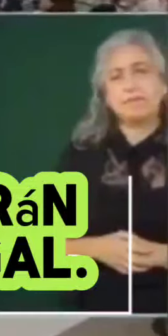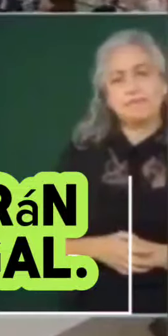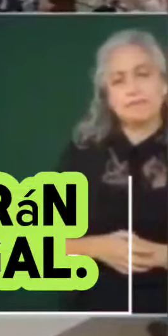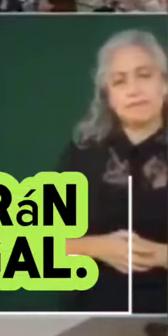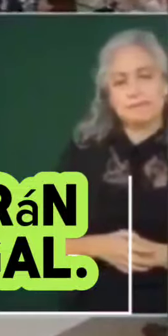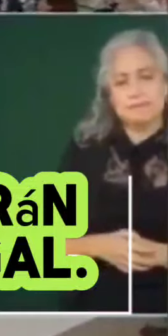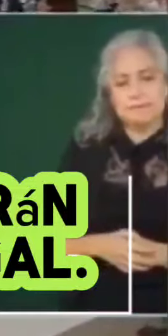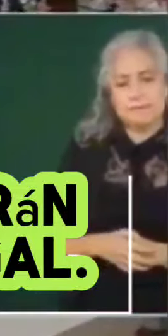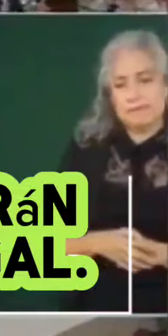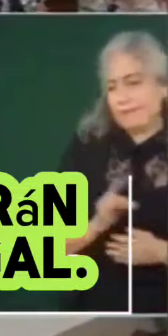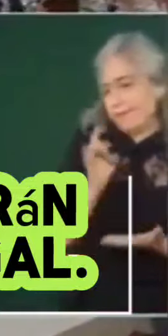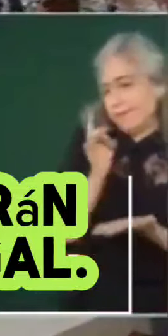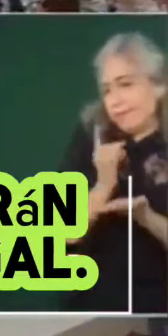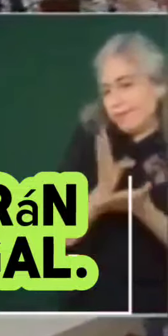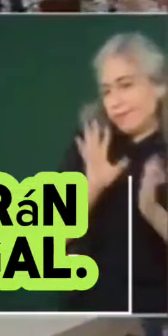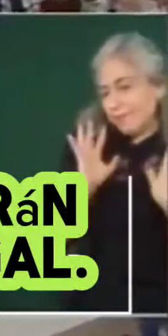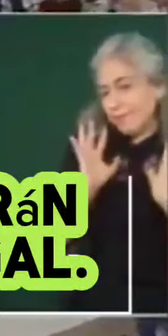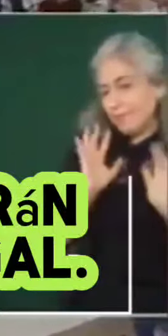Y eso es lo único,